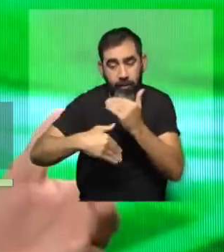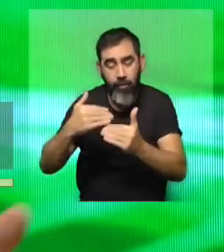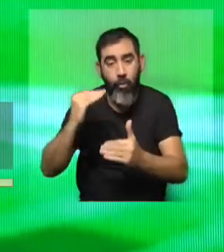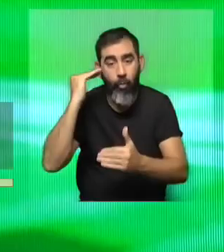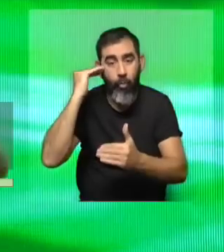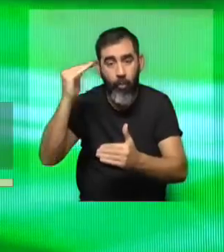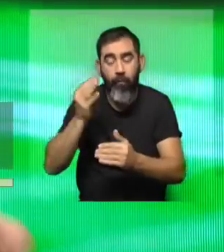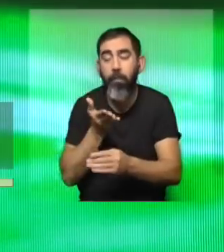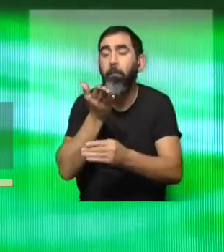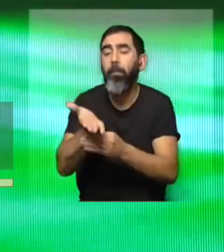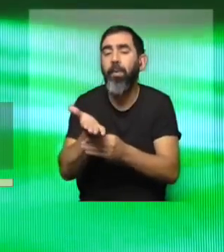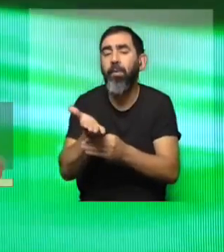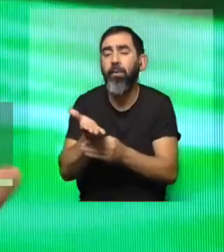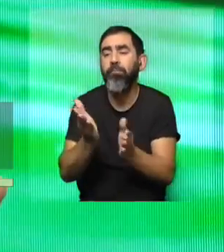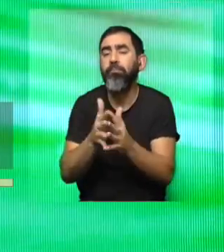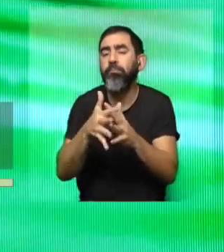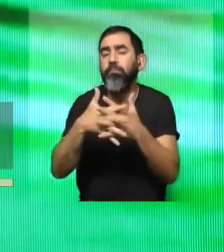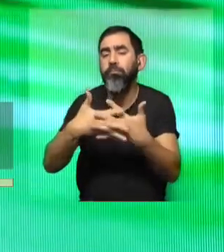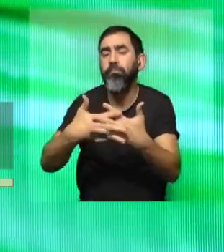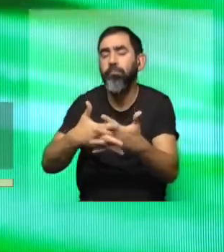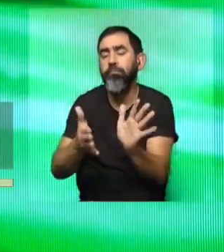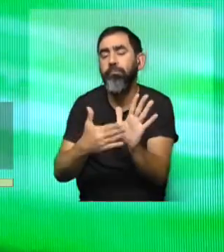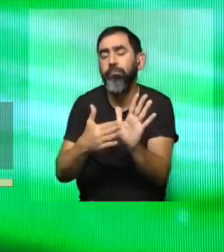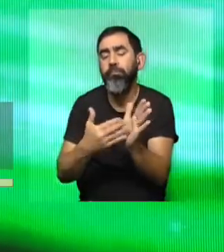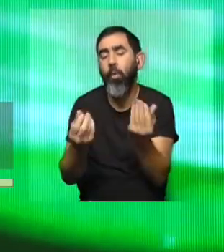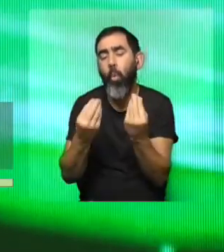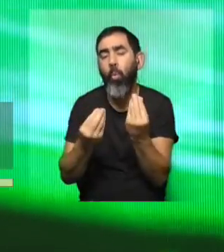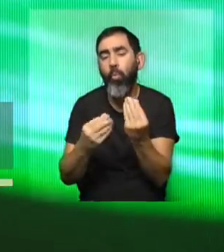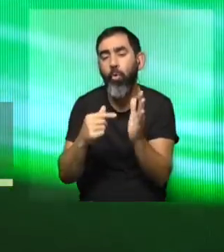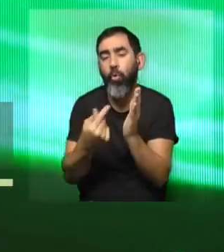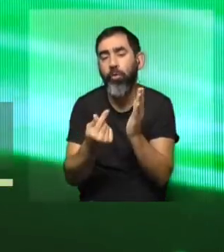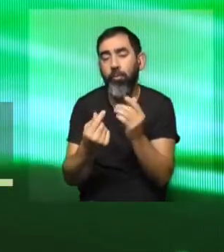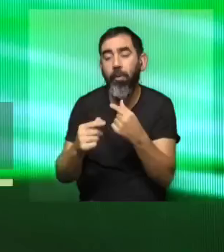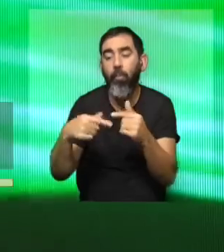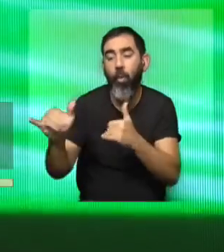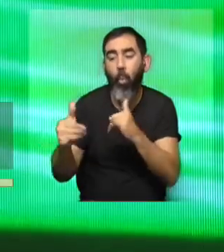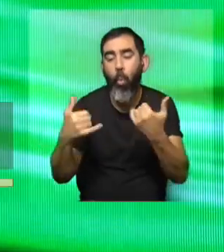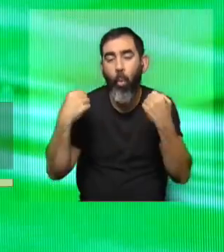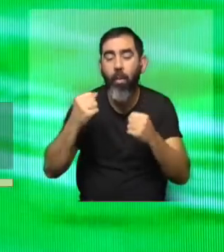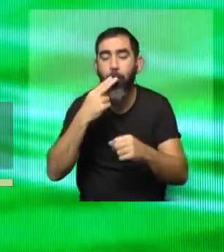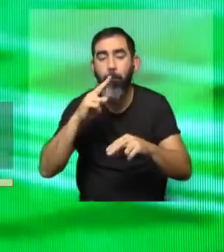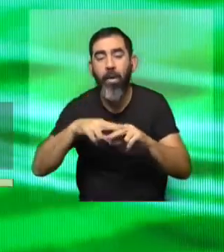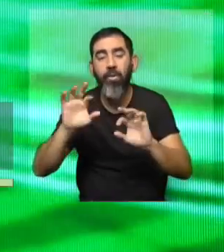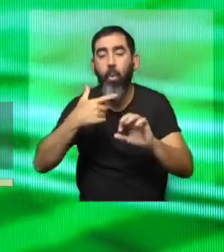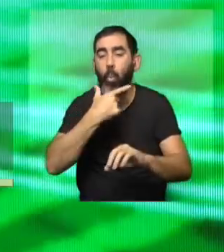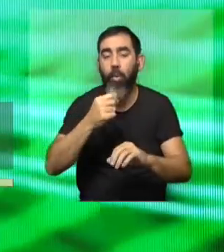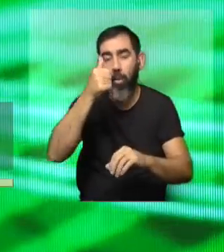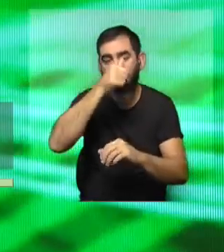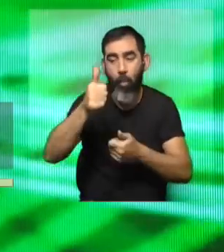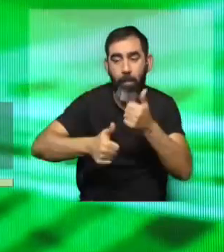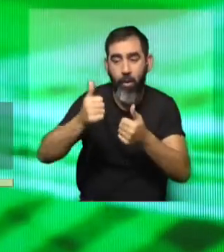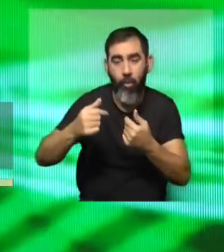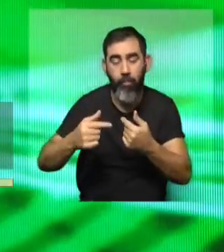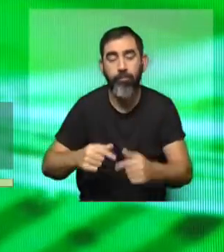profes mismos les piden los los boletines que vayan pasando la nota Y cómo van para poder ir a practicar los martes los jueves practican y los domingos compiten